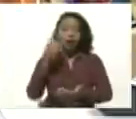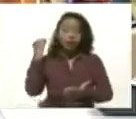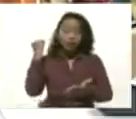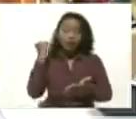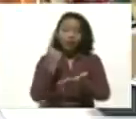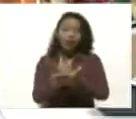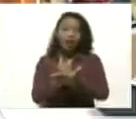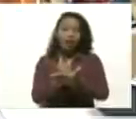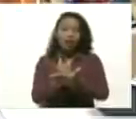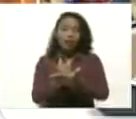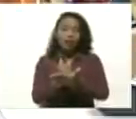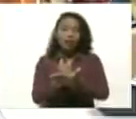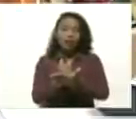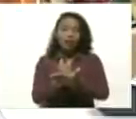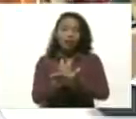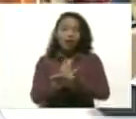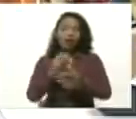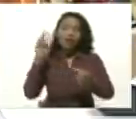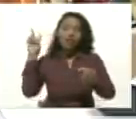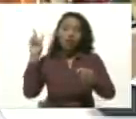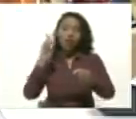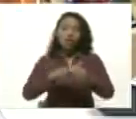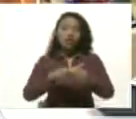asesinados por violencia